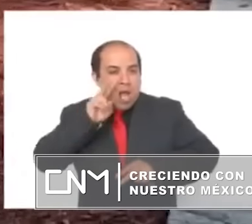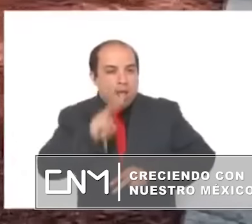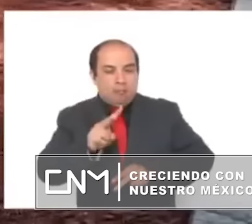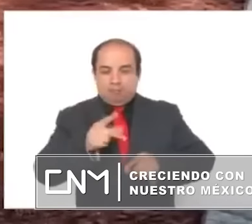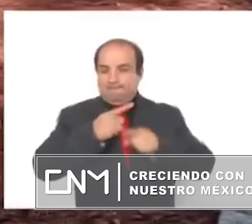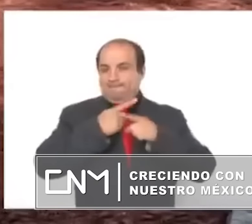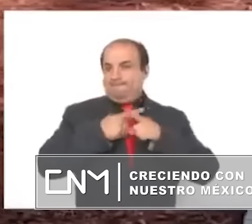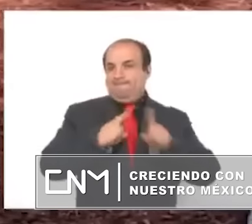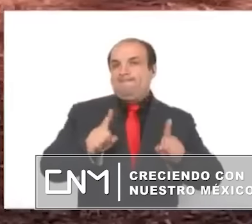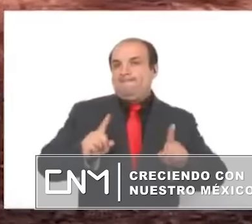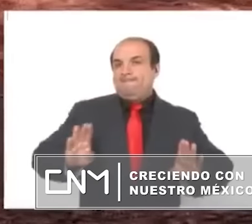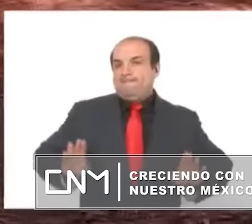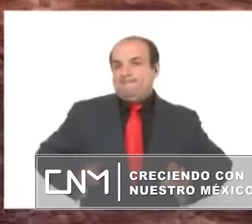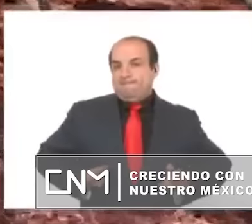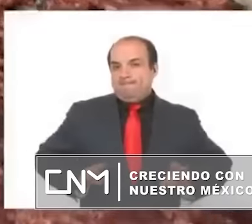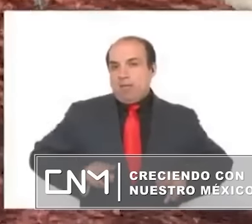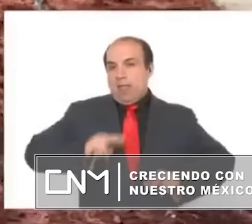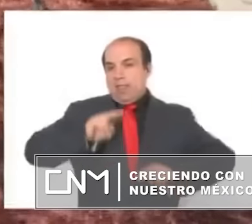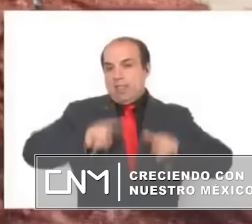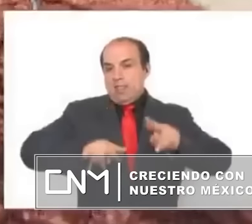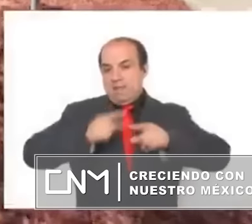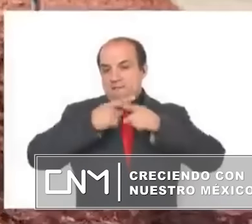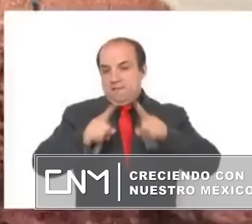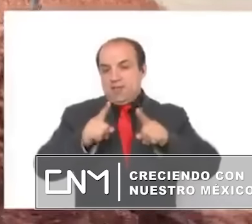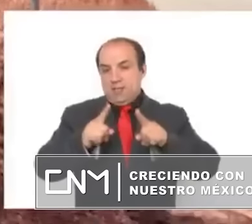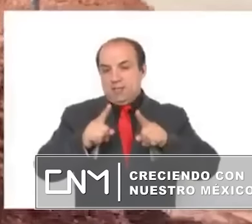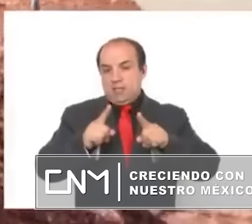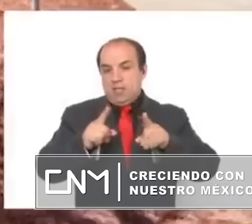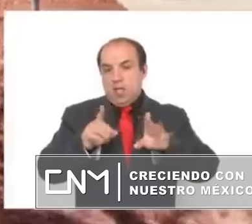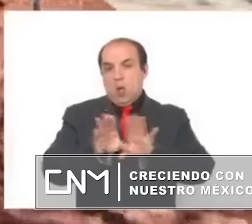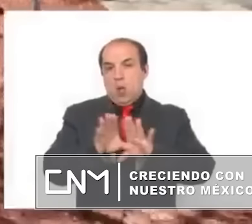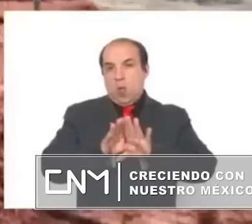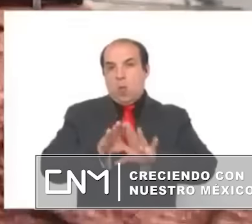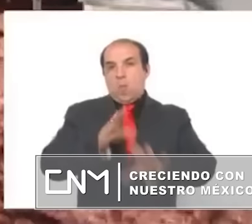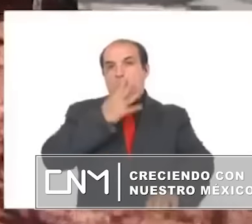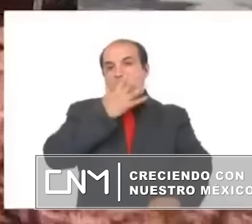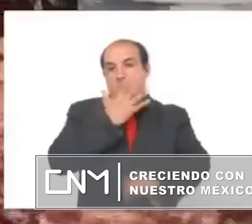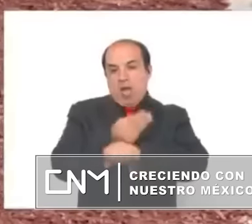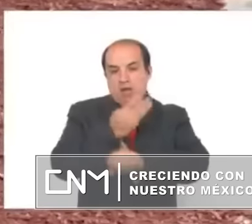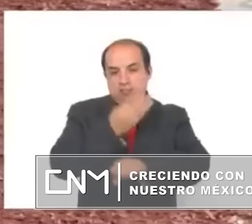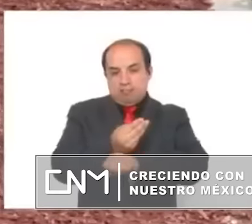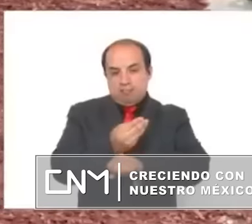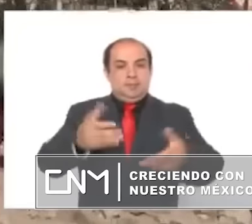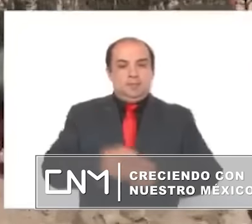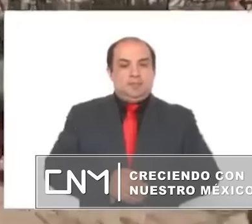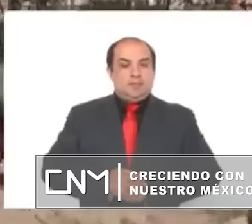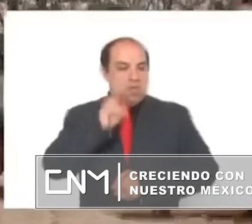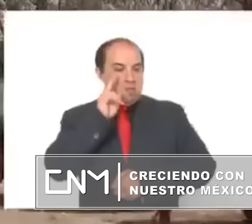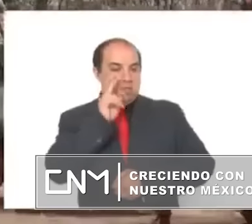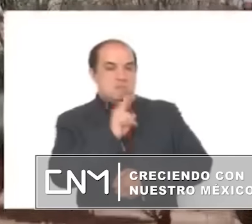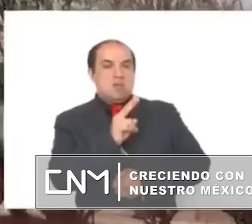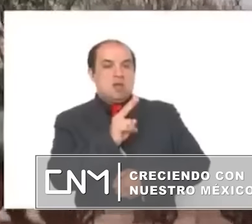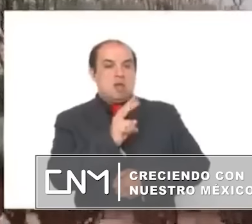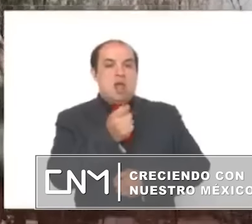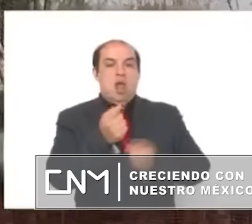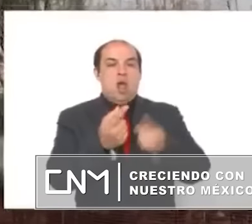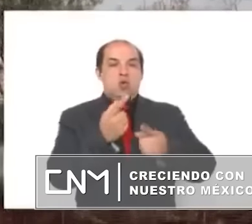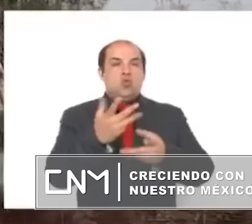intermedios. Al igual que se está realizando la plantación de ornamentales y 150 árboles, al mismo tiempo se coloca